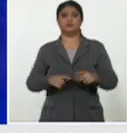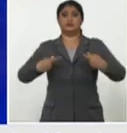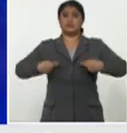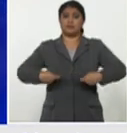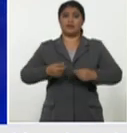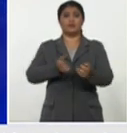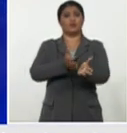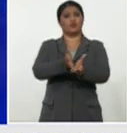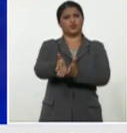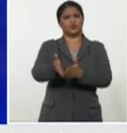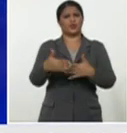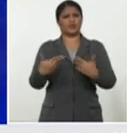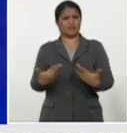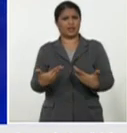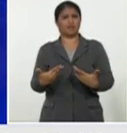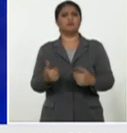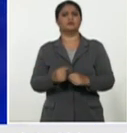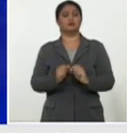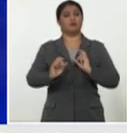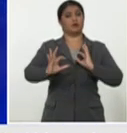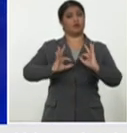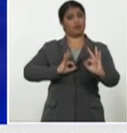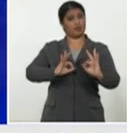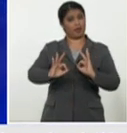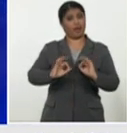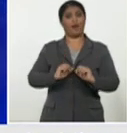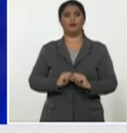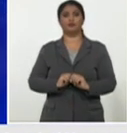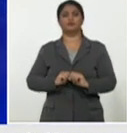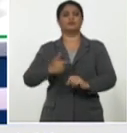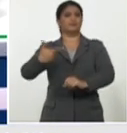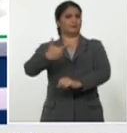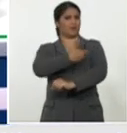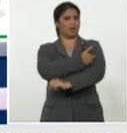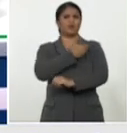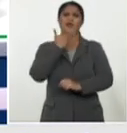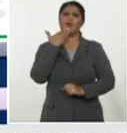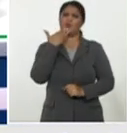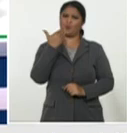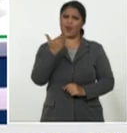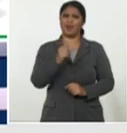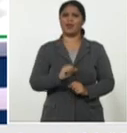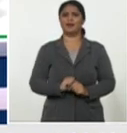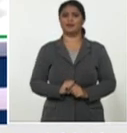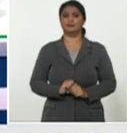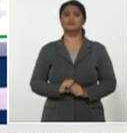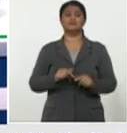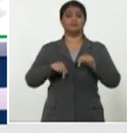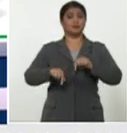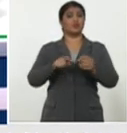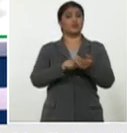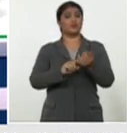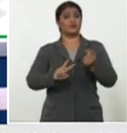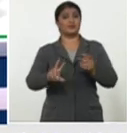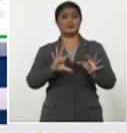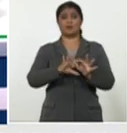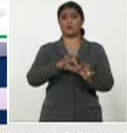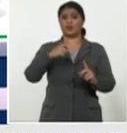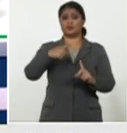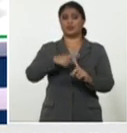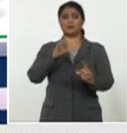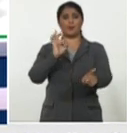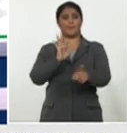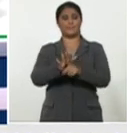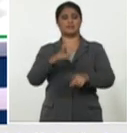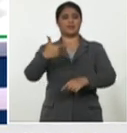candidatos vacunales anti-COVID-19, específicamente en Guantánamo. Inició con éxito el proceso de intervención del candidato